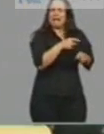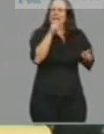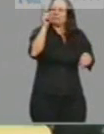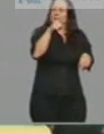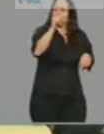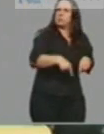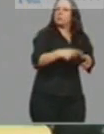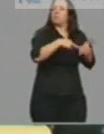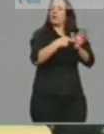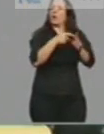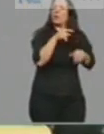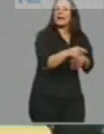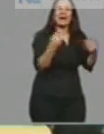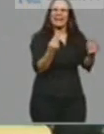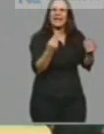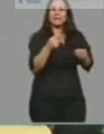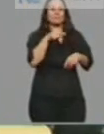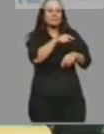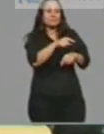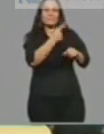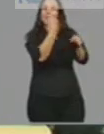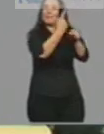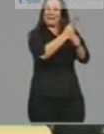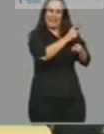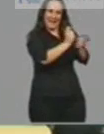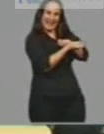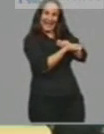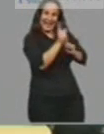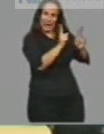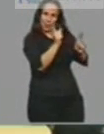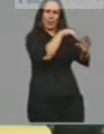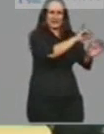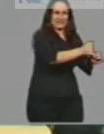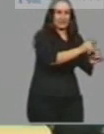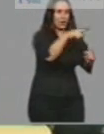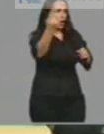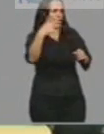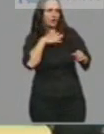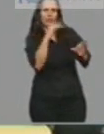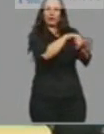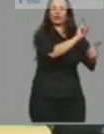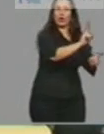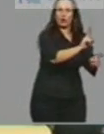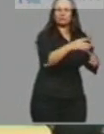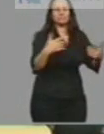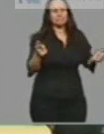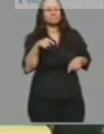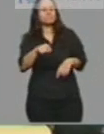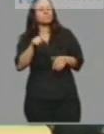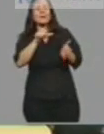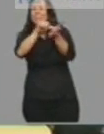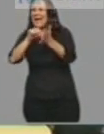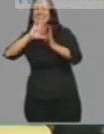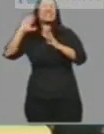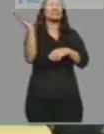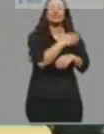era, digamos, los que no habían entrado en este primer canje. Si bien todos los países tienen una ley de quiebras, nuestro país lo tiene,